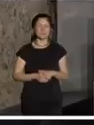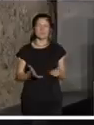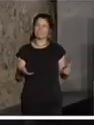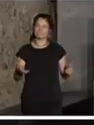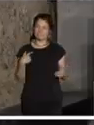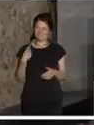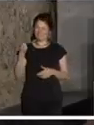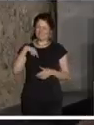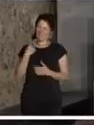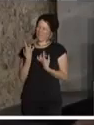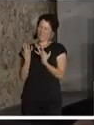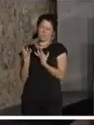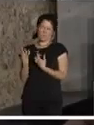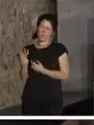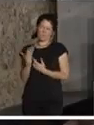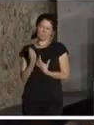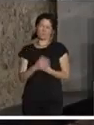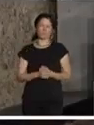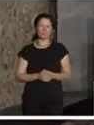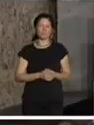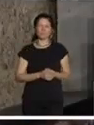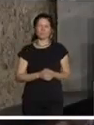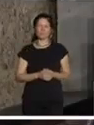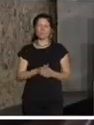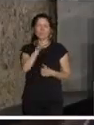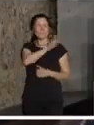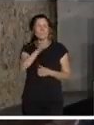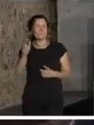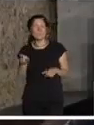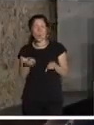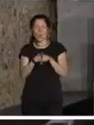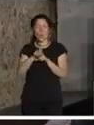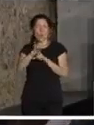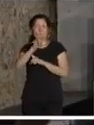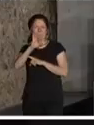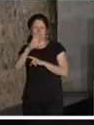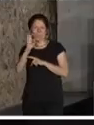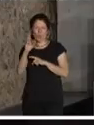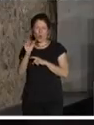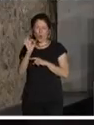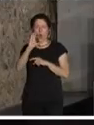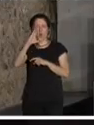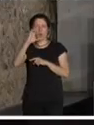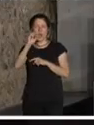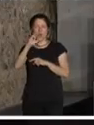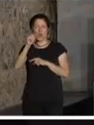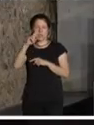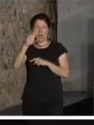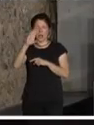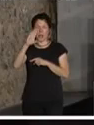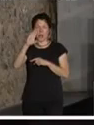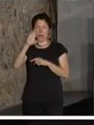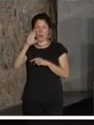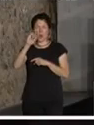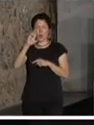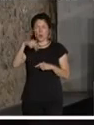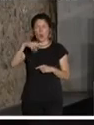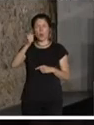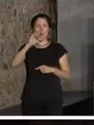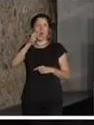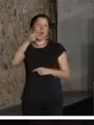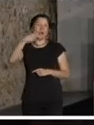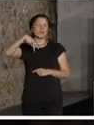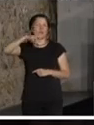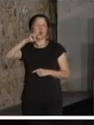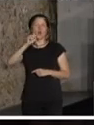cuánto le debemos cuánto le debemos a personas como Víctor como Carolina Coronado como Matilde Landa como Antonio